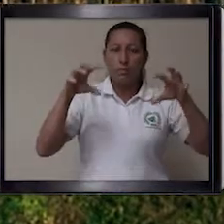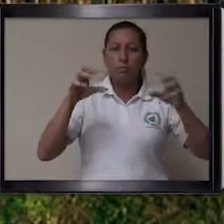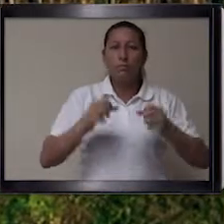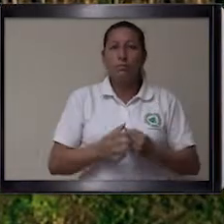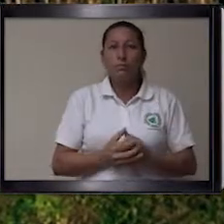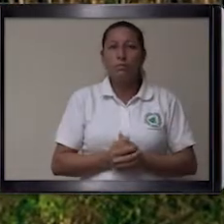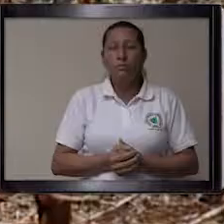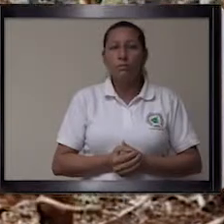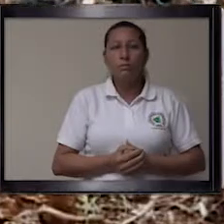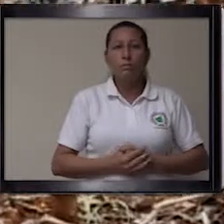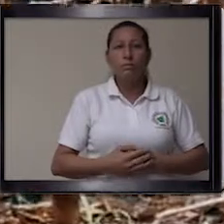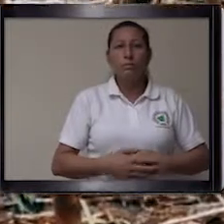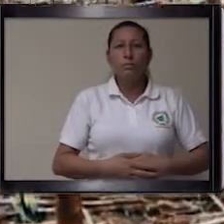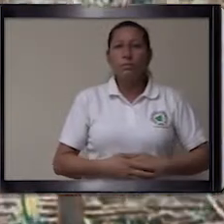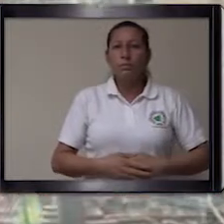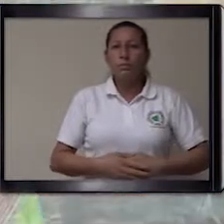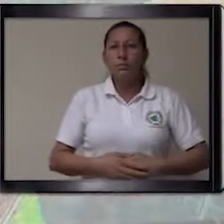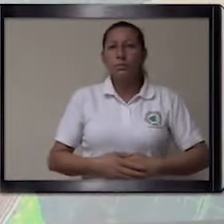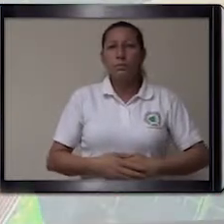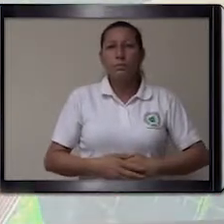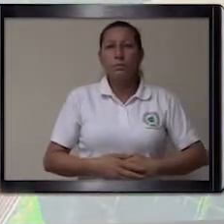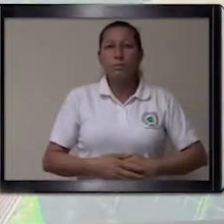durante un terremoto fuerte pueden haber deslizamientos.